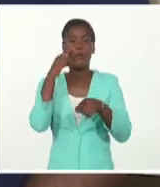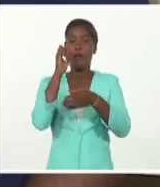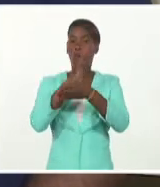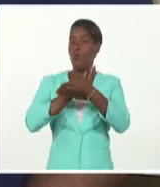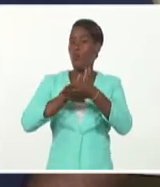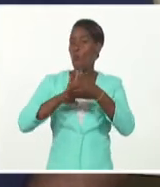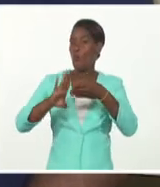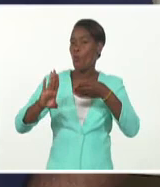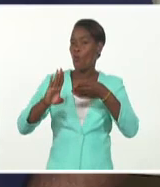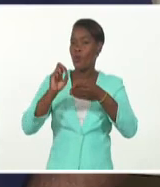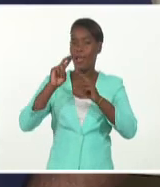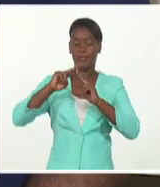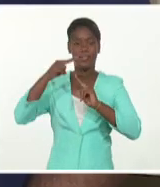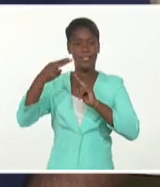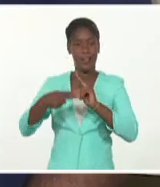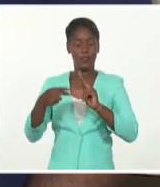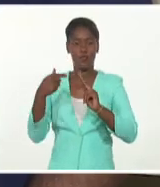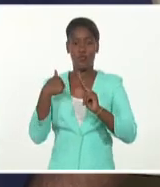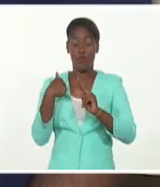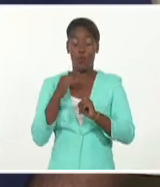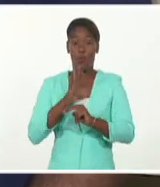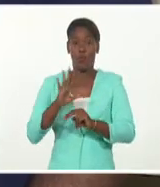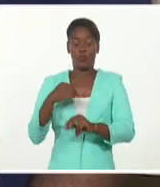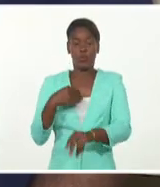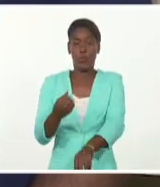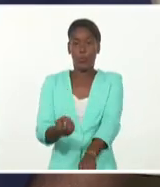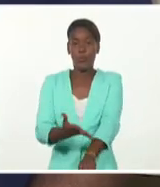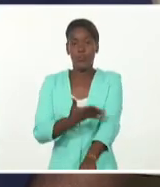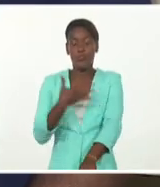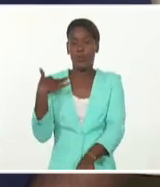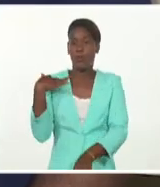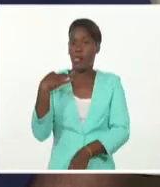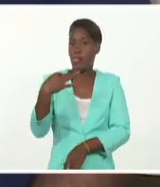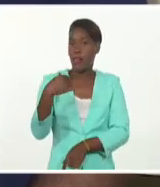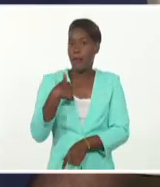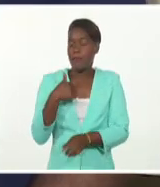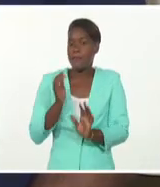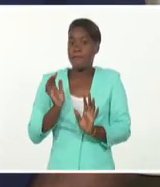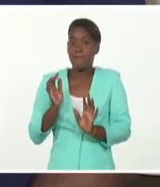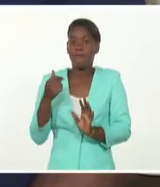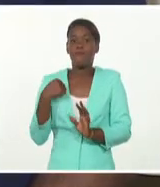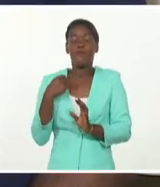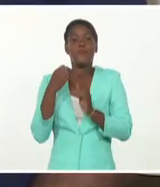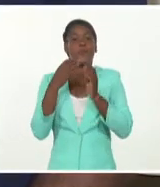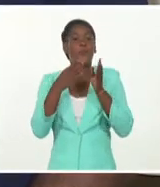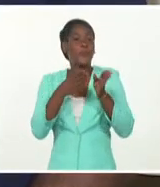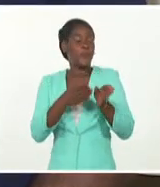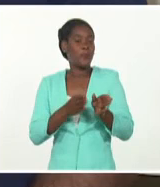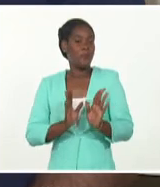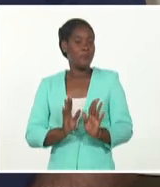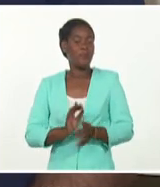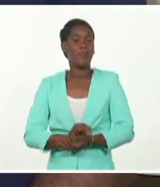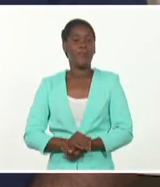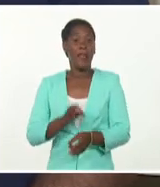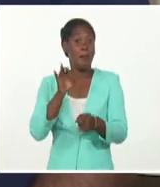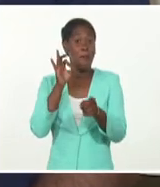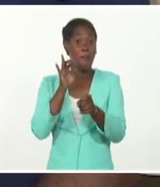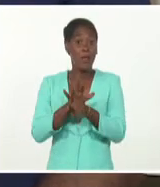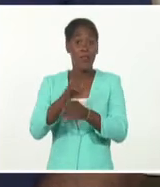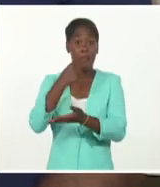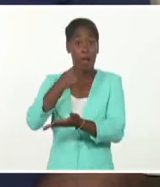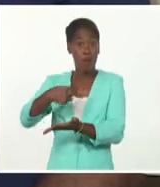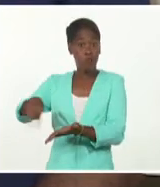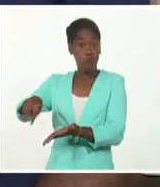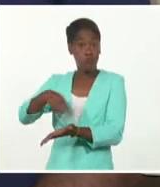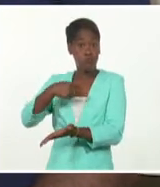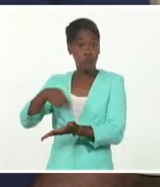yo me sentía muy, muy agradecido, muy impresionado, muy... Pero de pronto, cuando empieza el ballet,